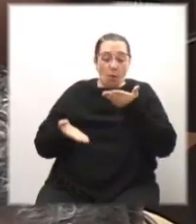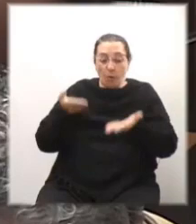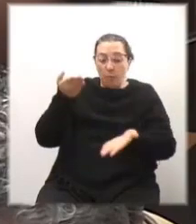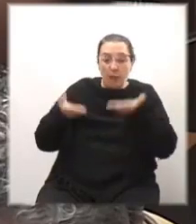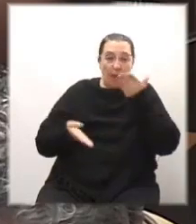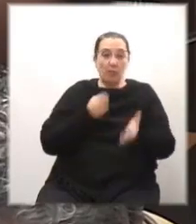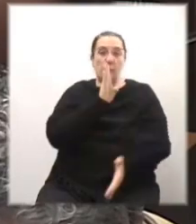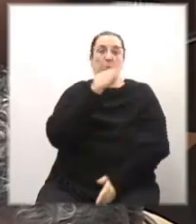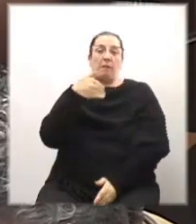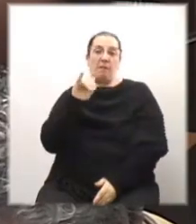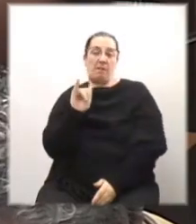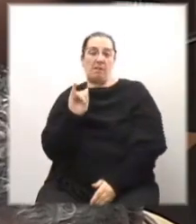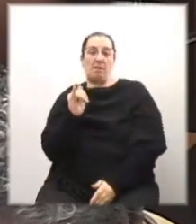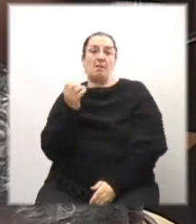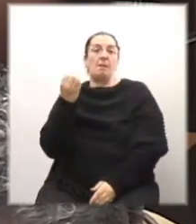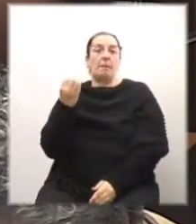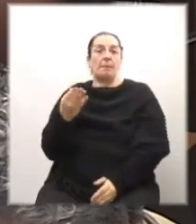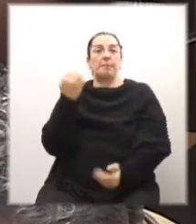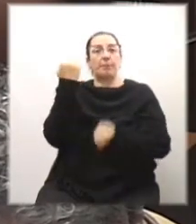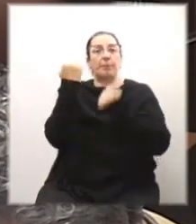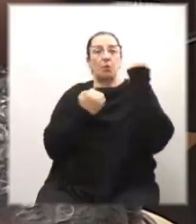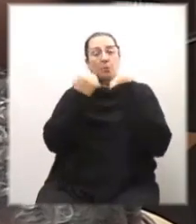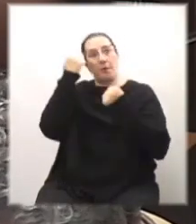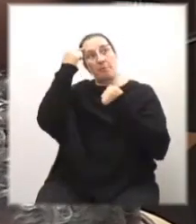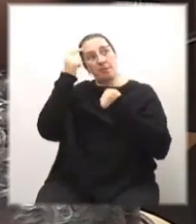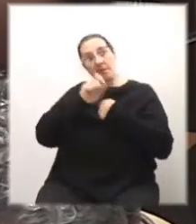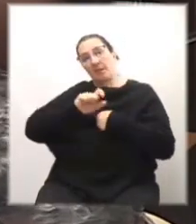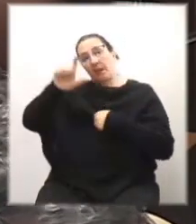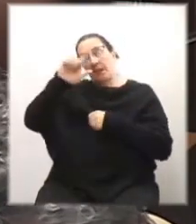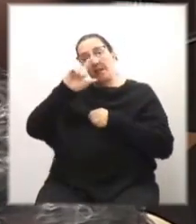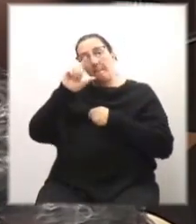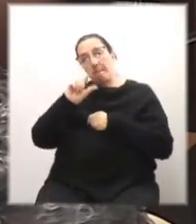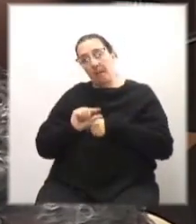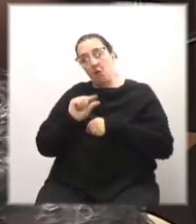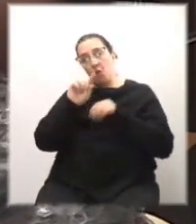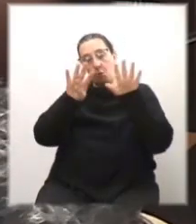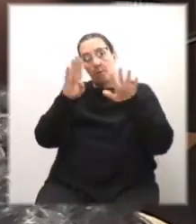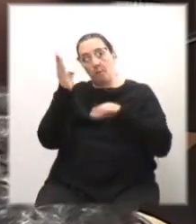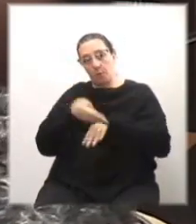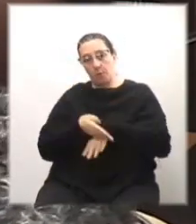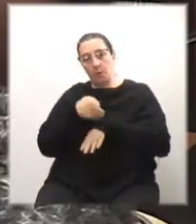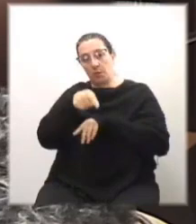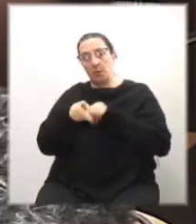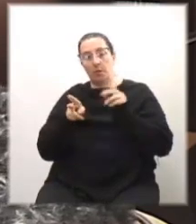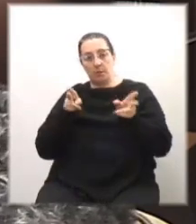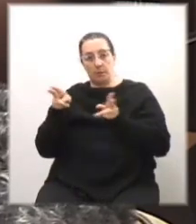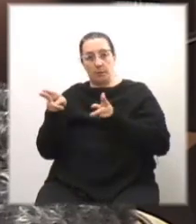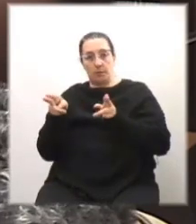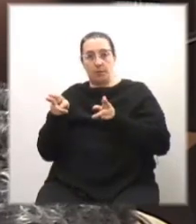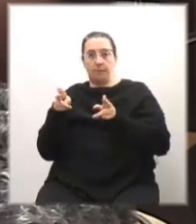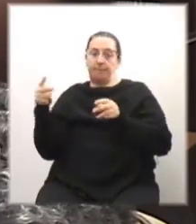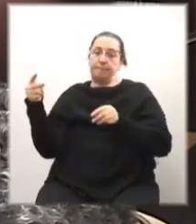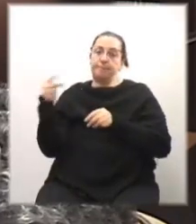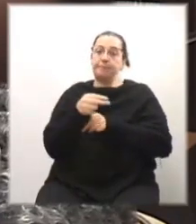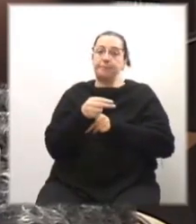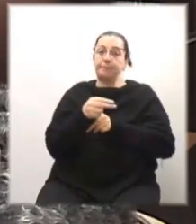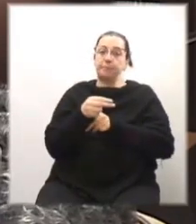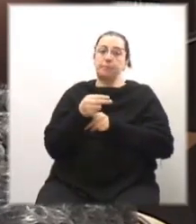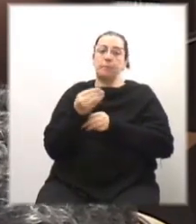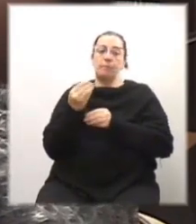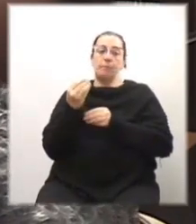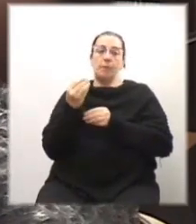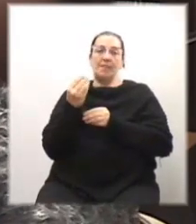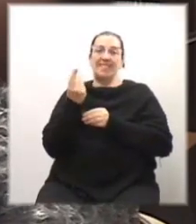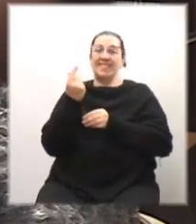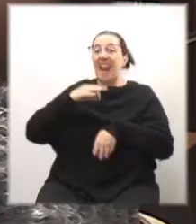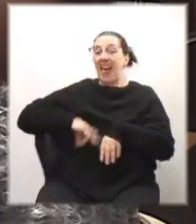al esperarse que la economía crezca menos de 9% durante este periodo. El recorte fue básicamente